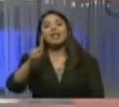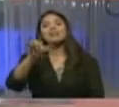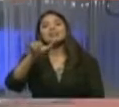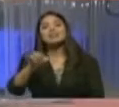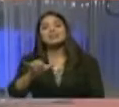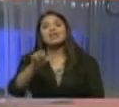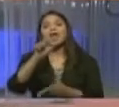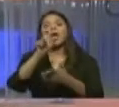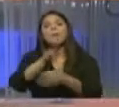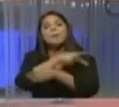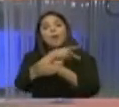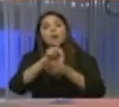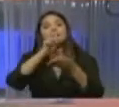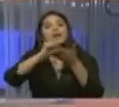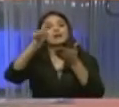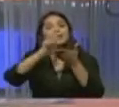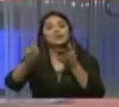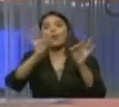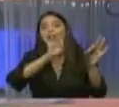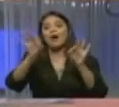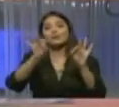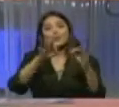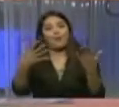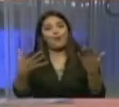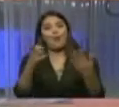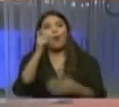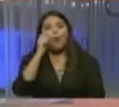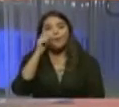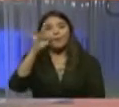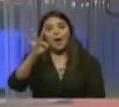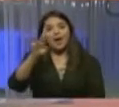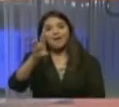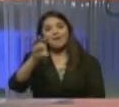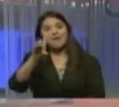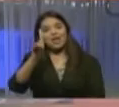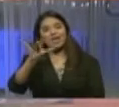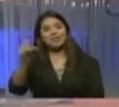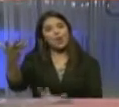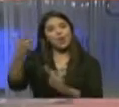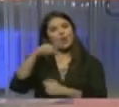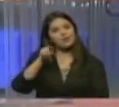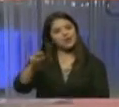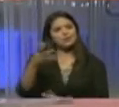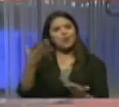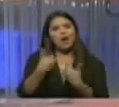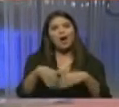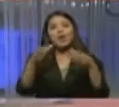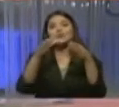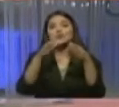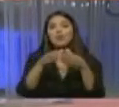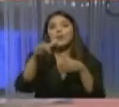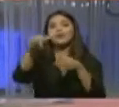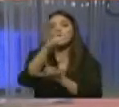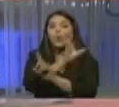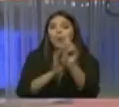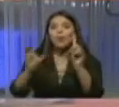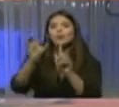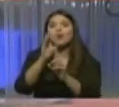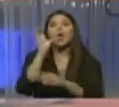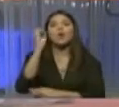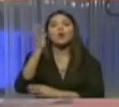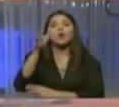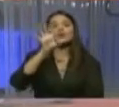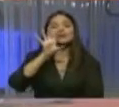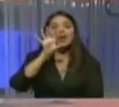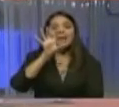escritor, actor, cineasta. Freddy Ñáñez, ¿qué nos cuentas tú del movimiento de esta cultura, del Congreso de la